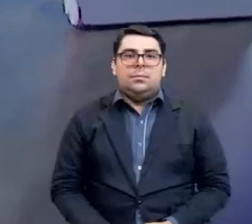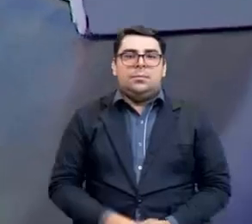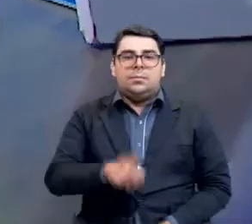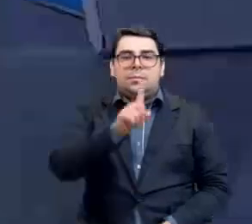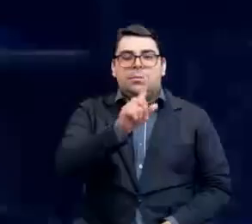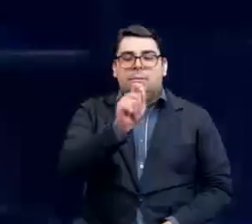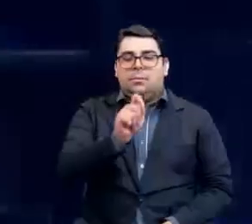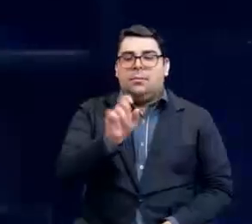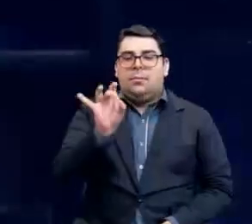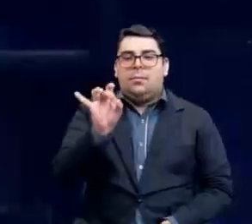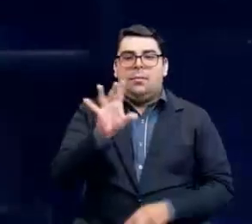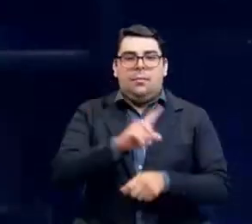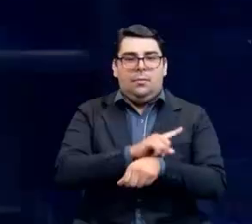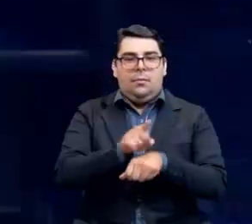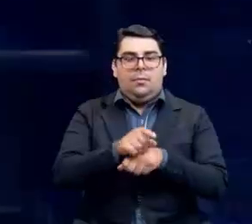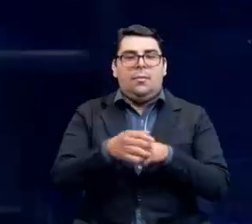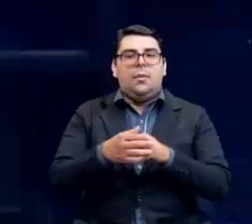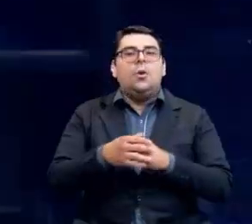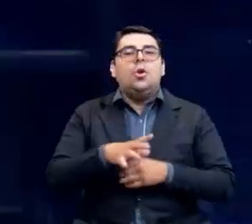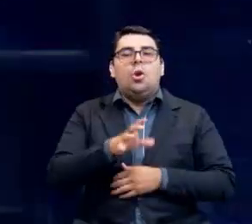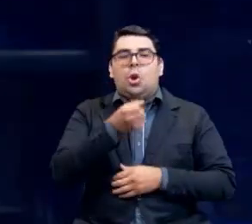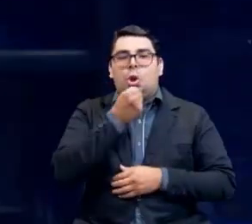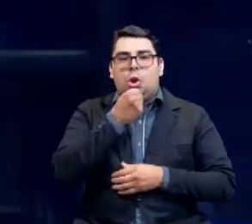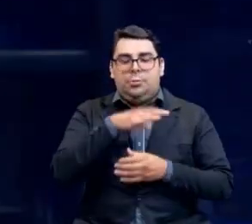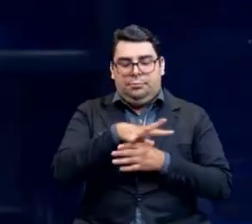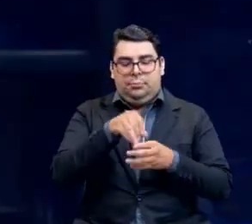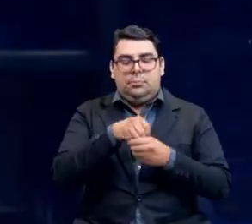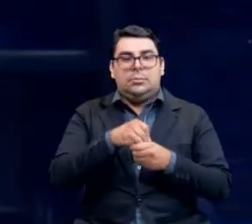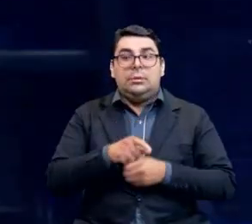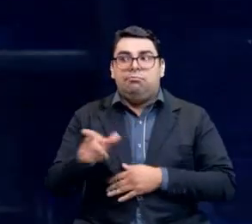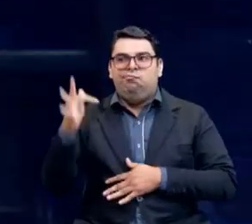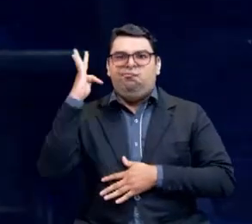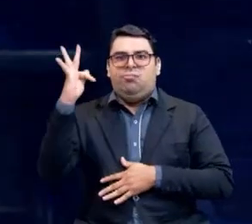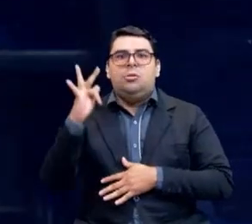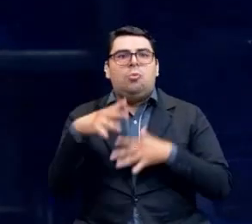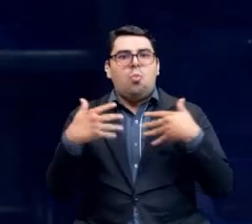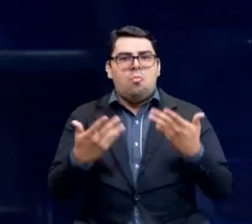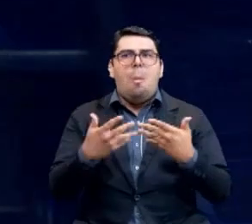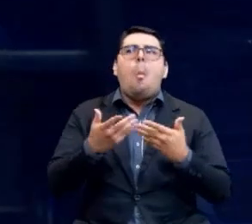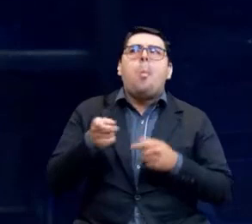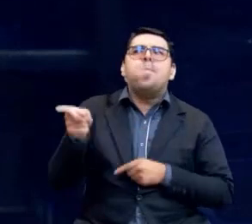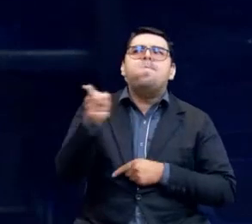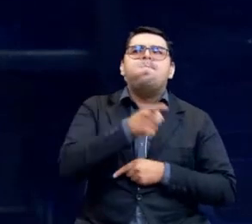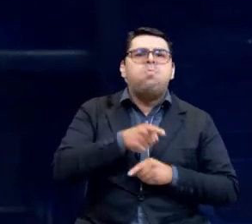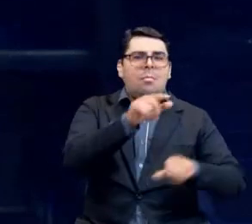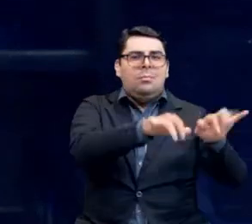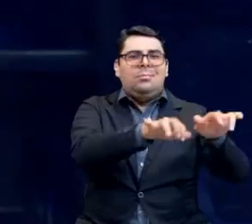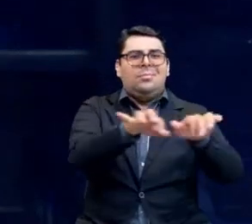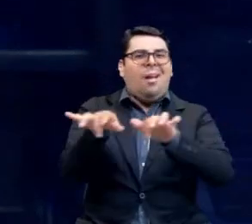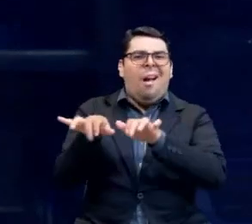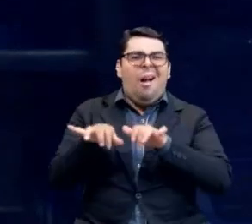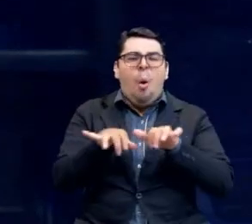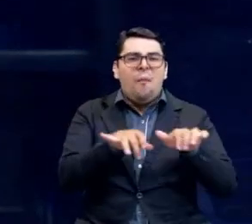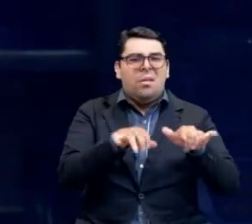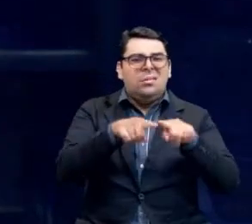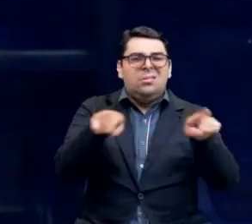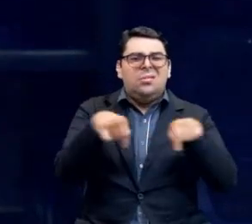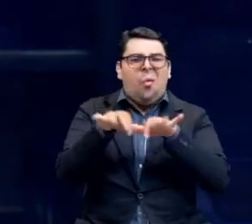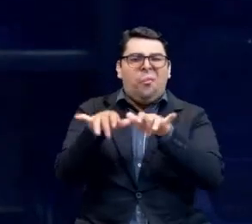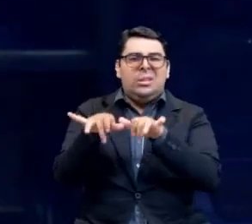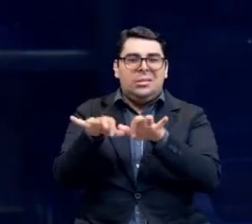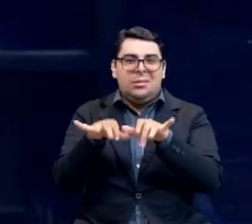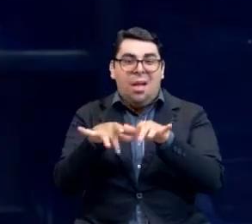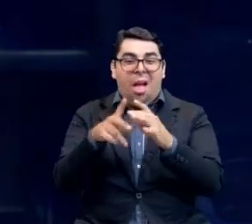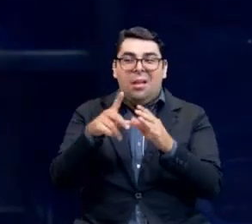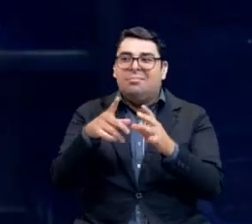Una de la tarde, 15 minutos, Oriente Noticias fue testigo cómo en las oficinas de asesorías de tránsito se tramitan licencias de conducción, al